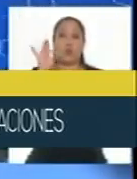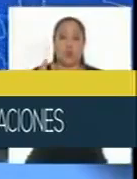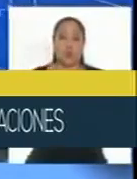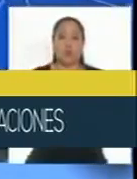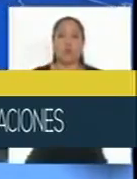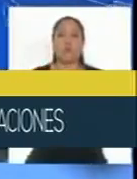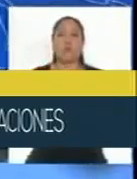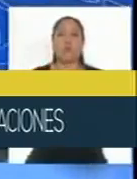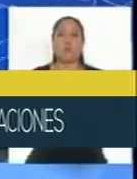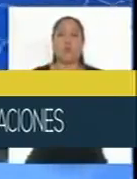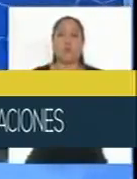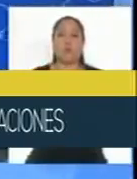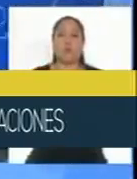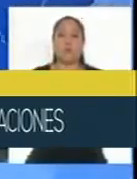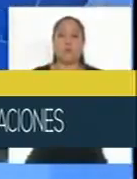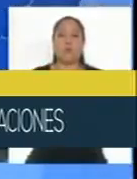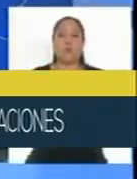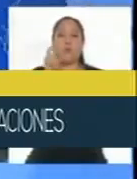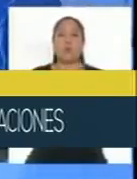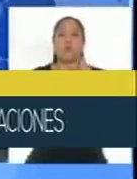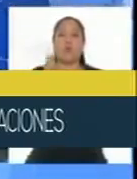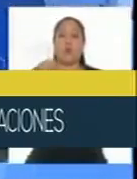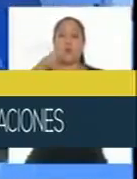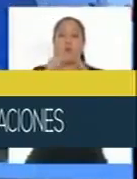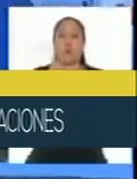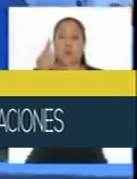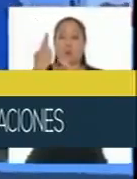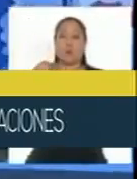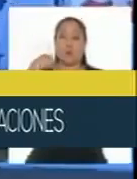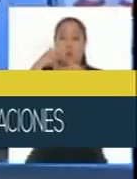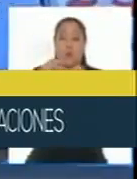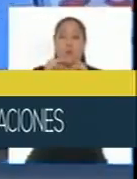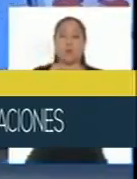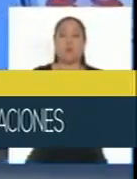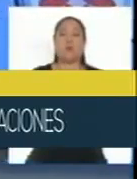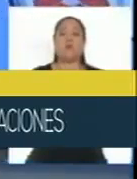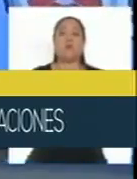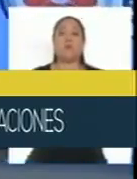86.488, miembros de mesa convocados,